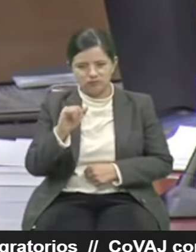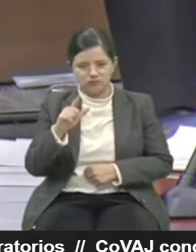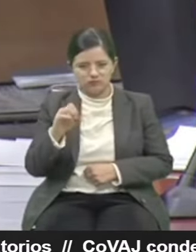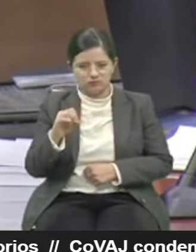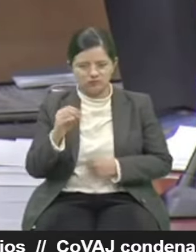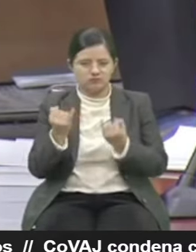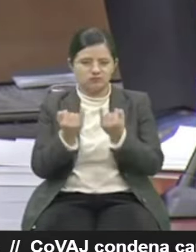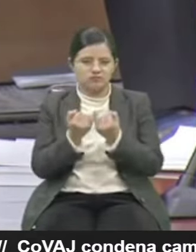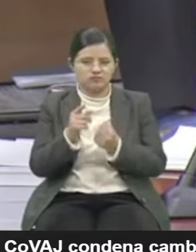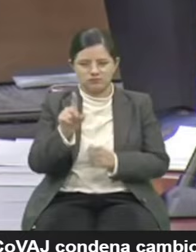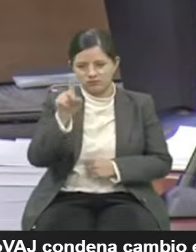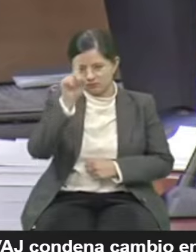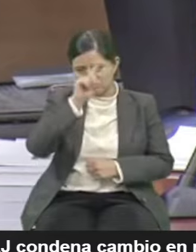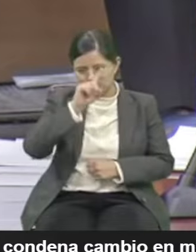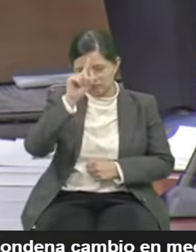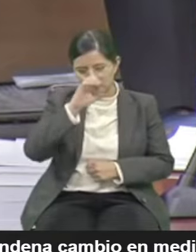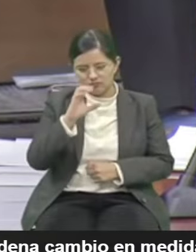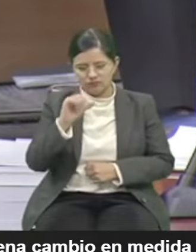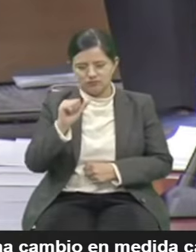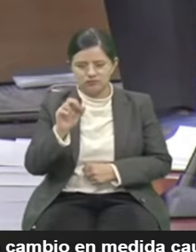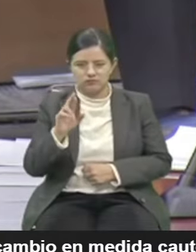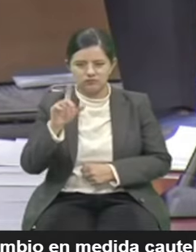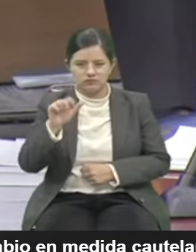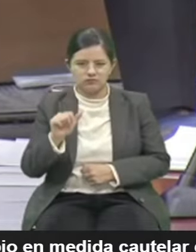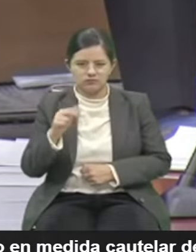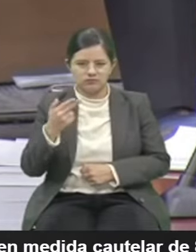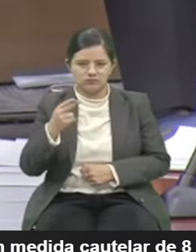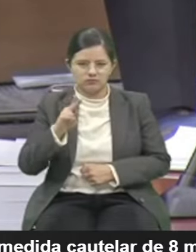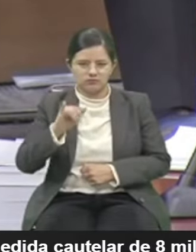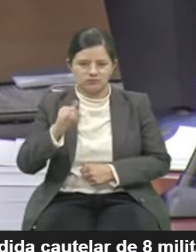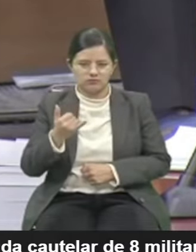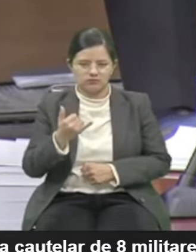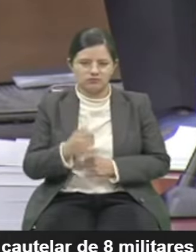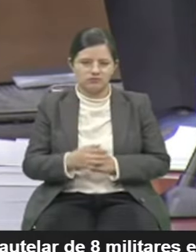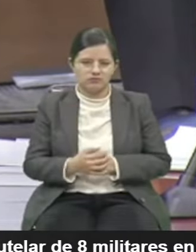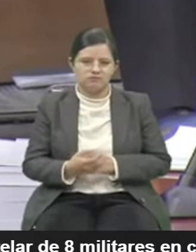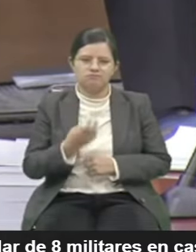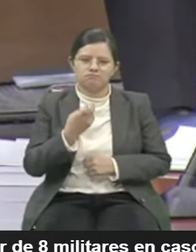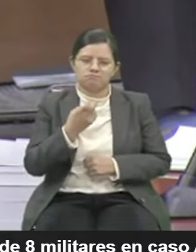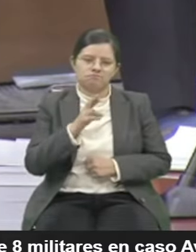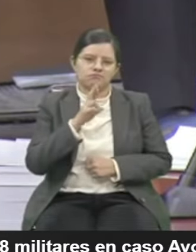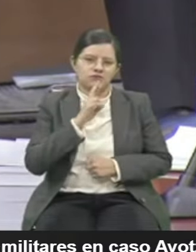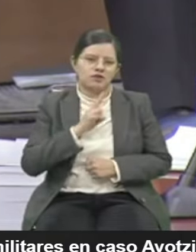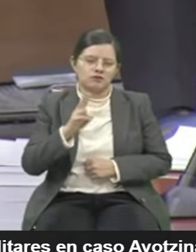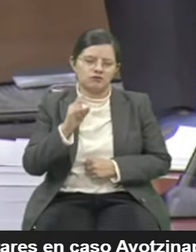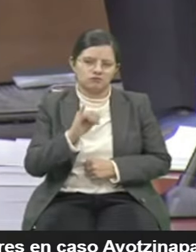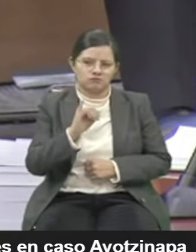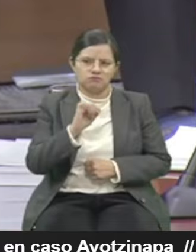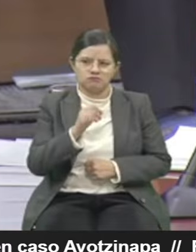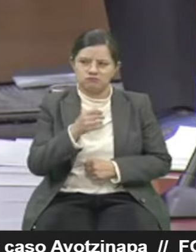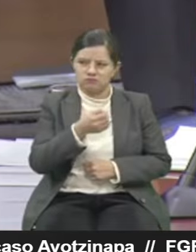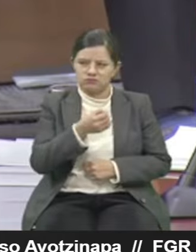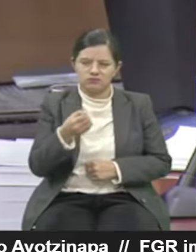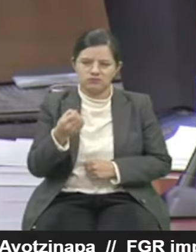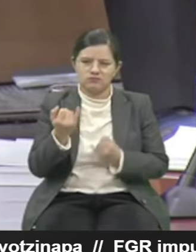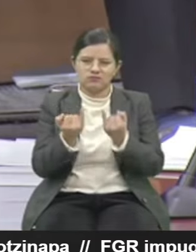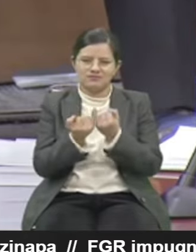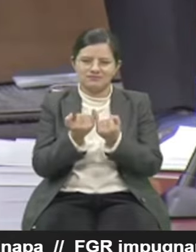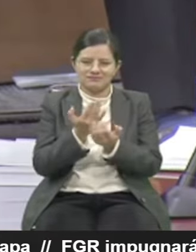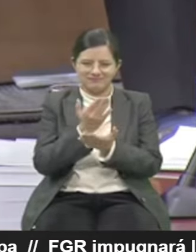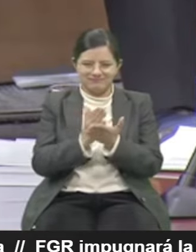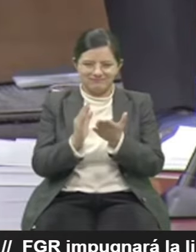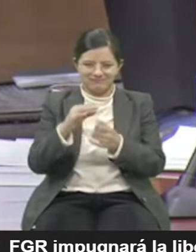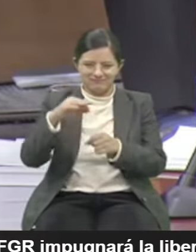la consejera Carla humfrey son mucho más congruentes y además eh de la votación